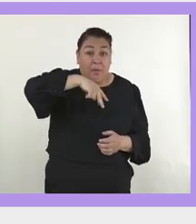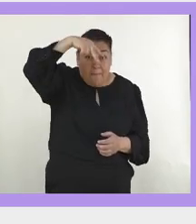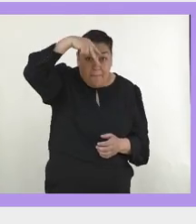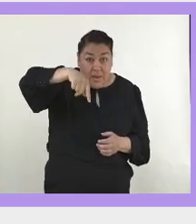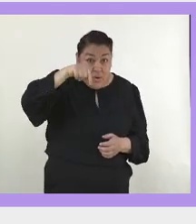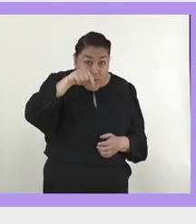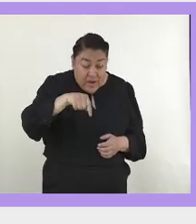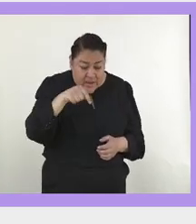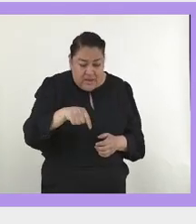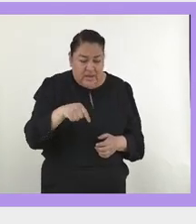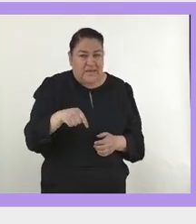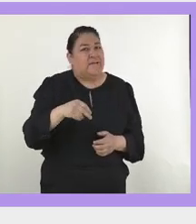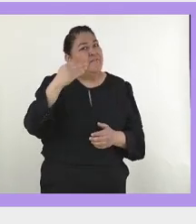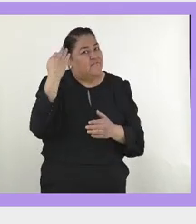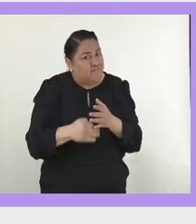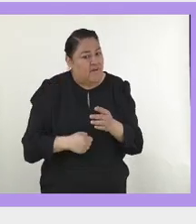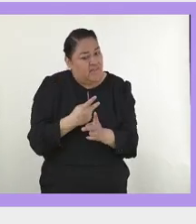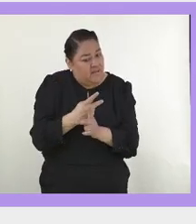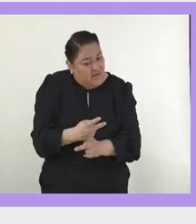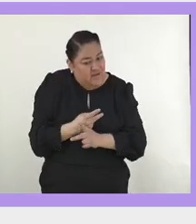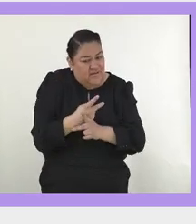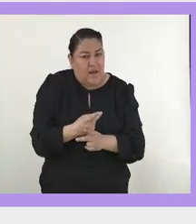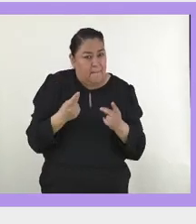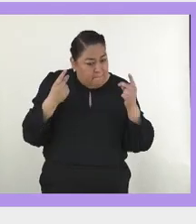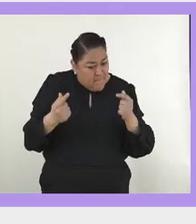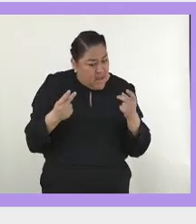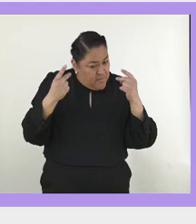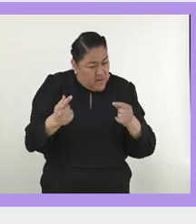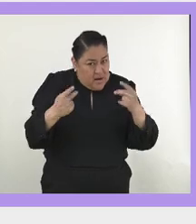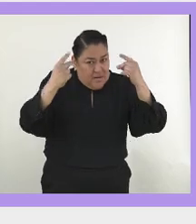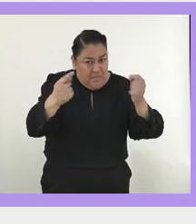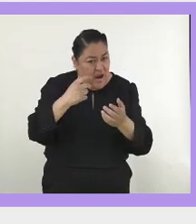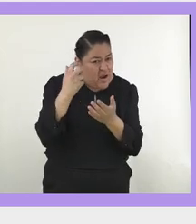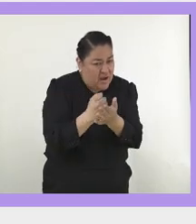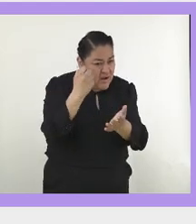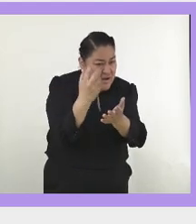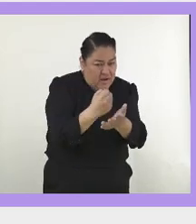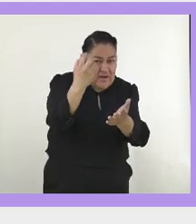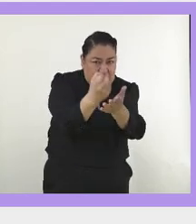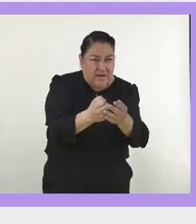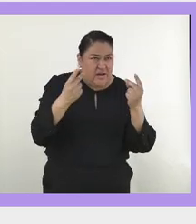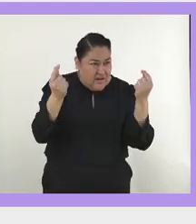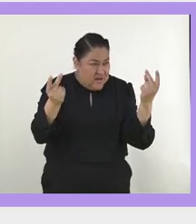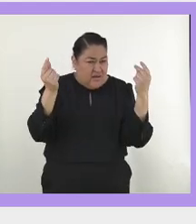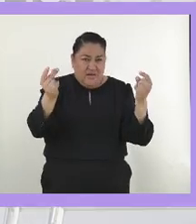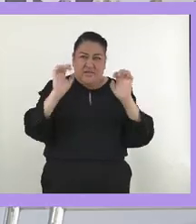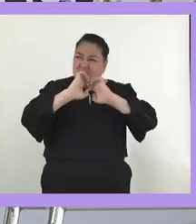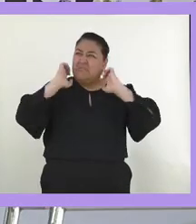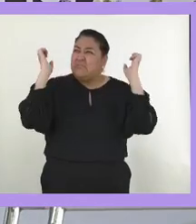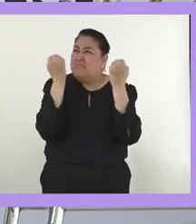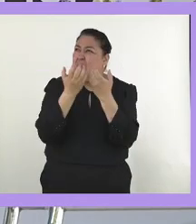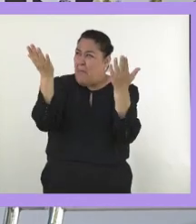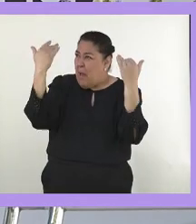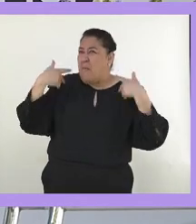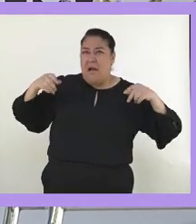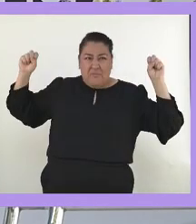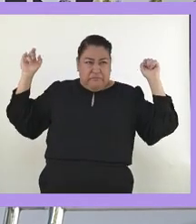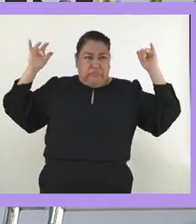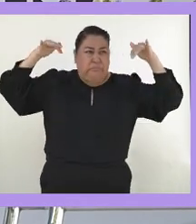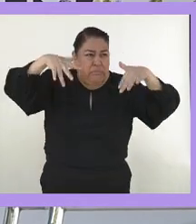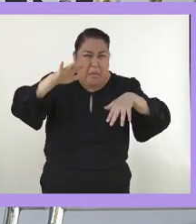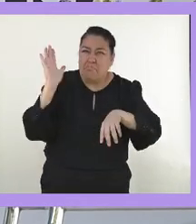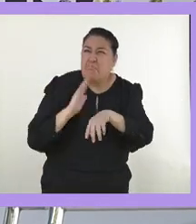paciencia en el fútbol queremos el resultado inmediato no Oye ya tenemos estadios llenos en la Liga MX femenil Pues ahora